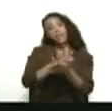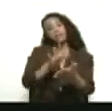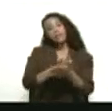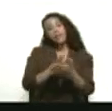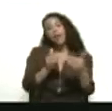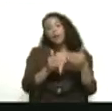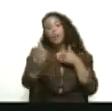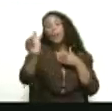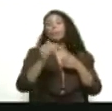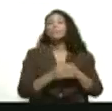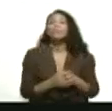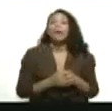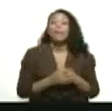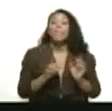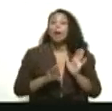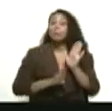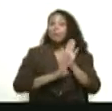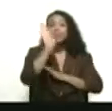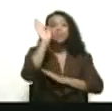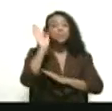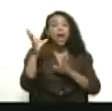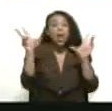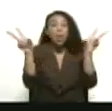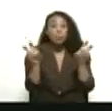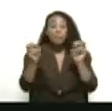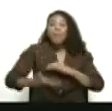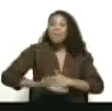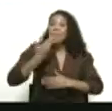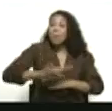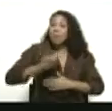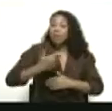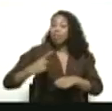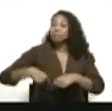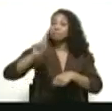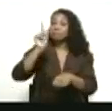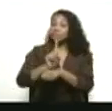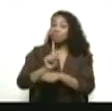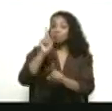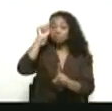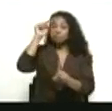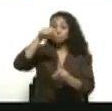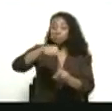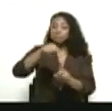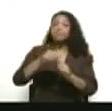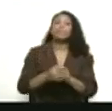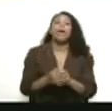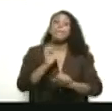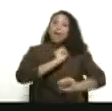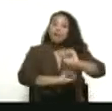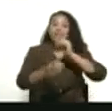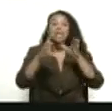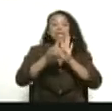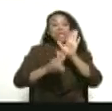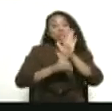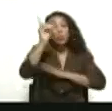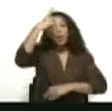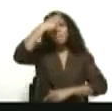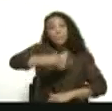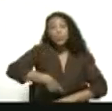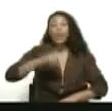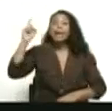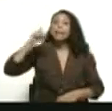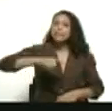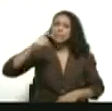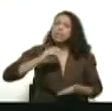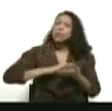pueblo venezolano y para avanzar en los temas que son de primera línea para la defensa y desarrollo de la persona y